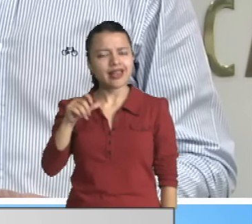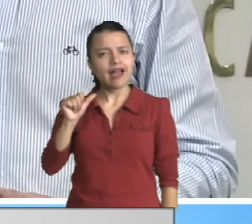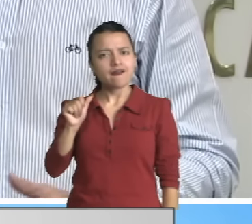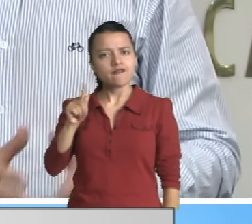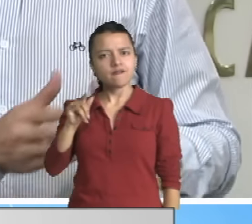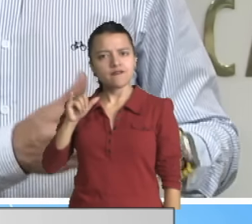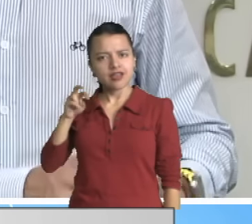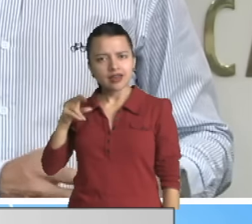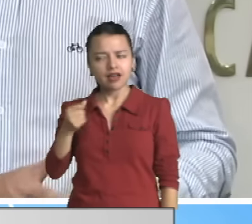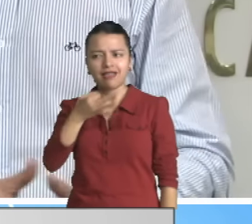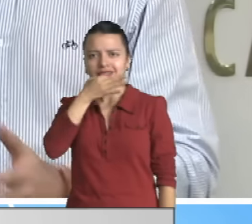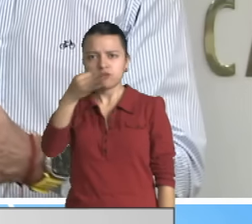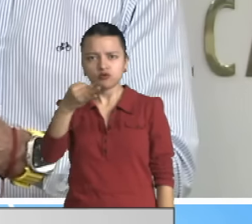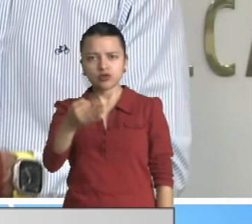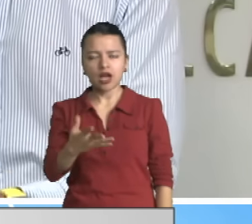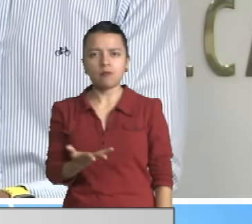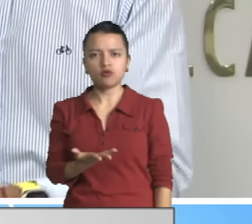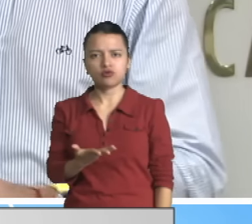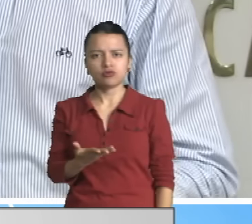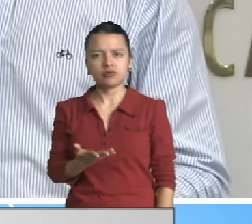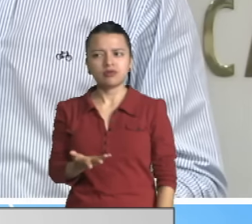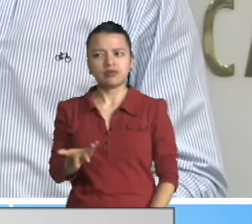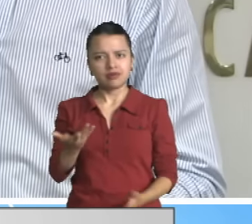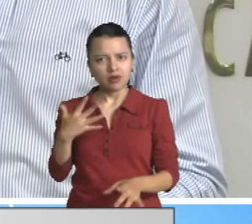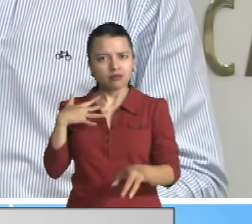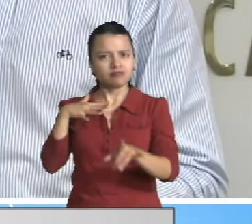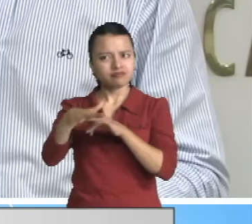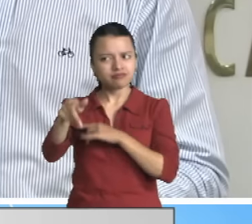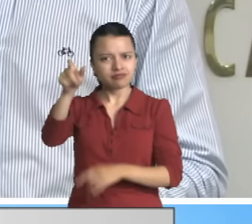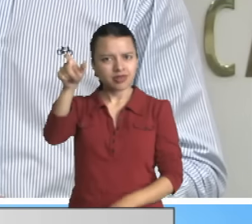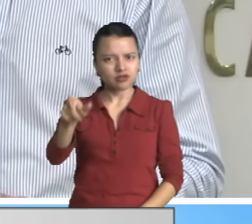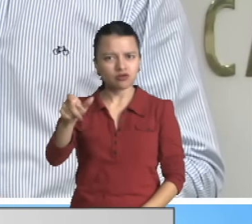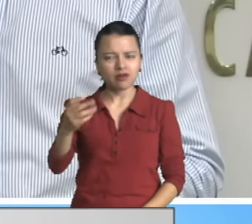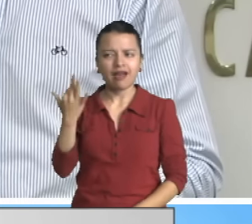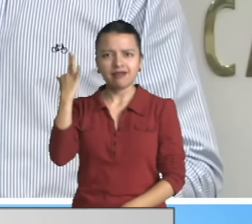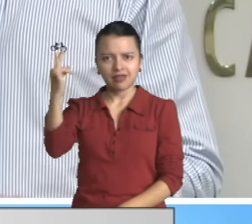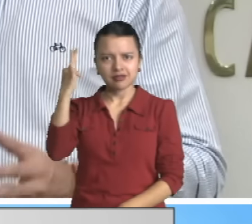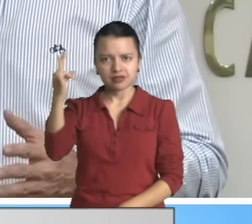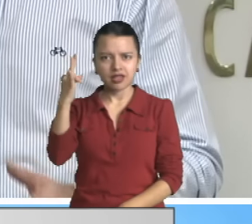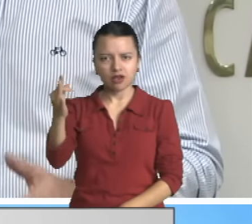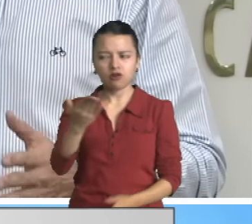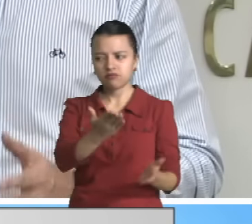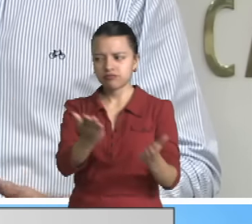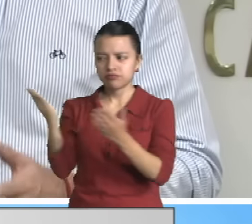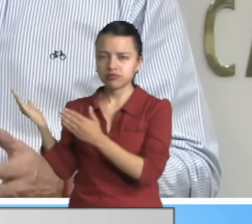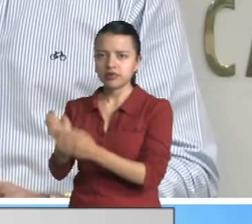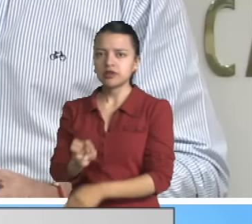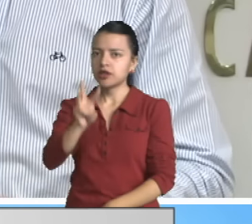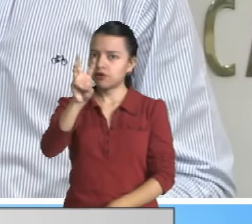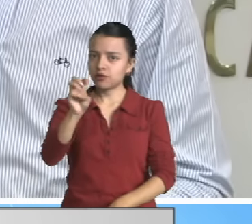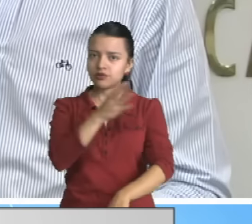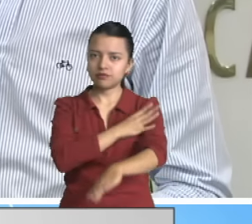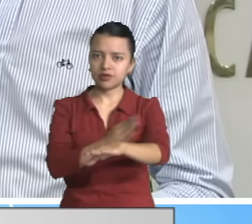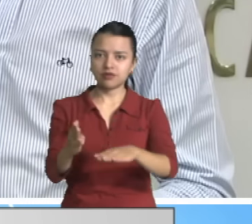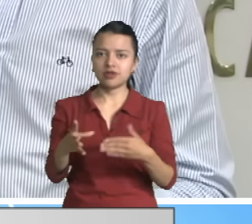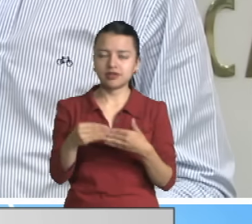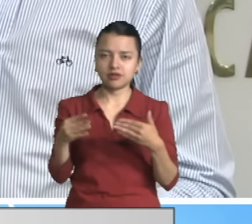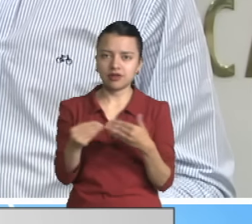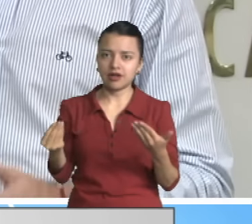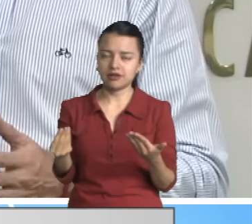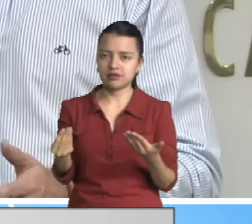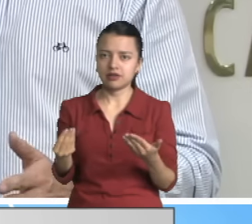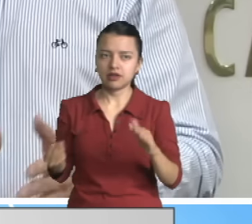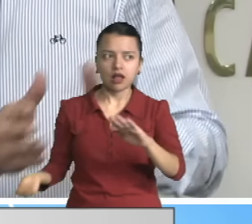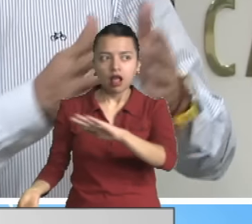cómo. El testigo clave que le dio información a la Fiscalía denunció la presunta entrega de $8 millones